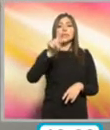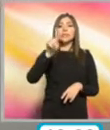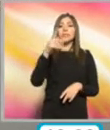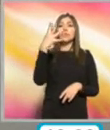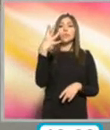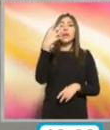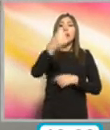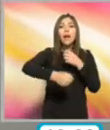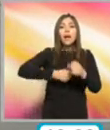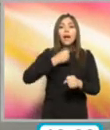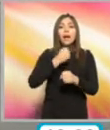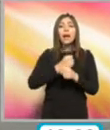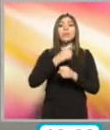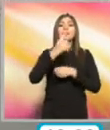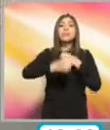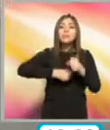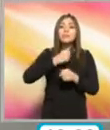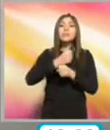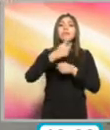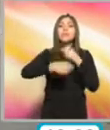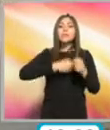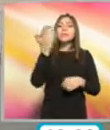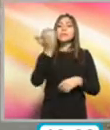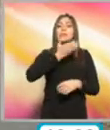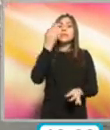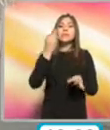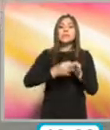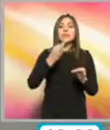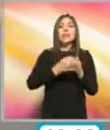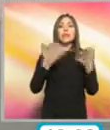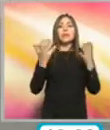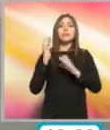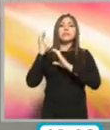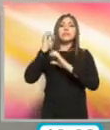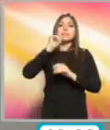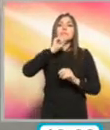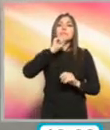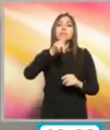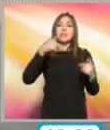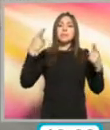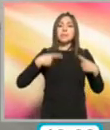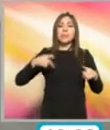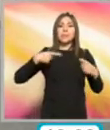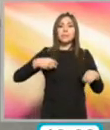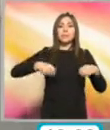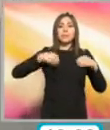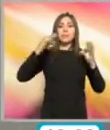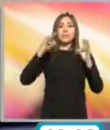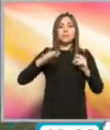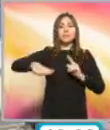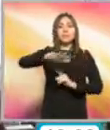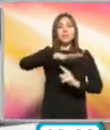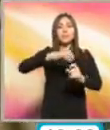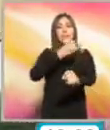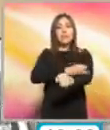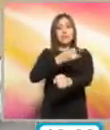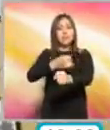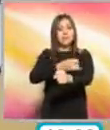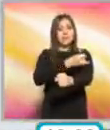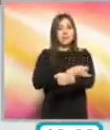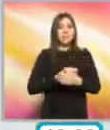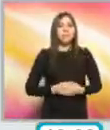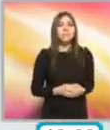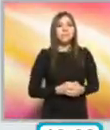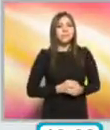174 años de estarse representando por los habitantes originarios de Iztapalapa. Y